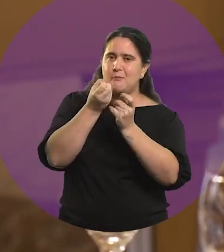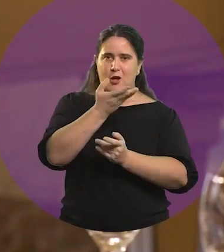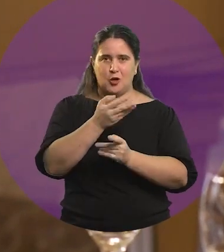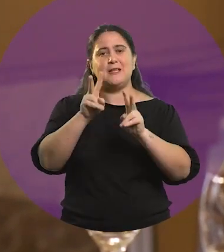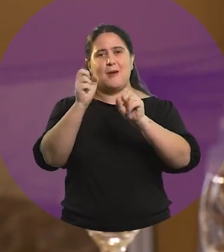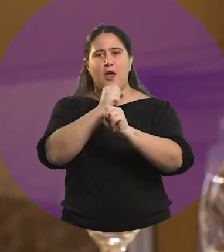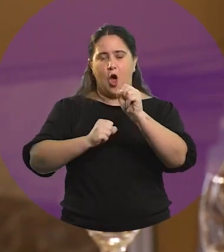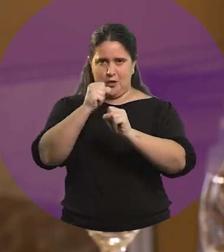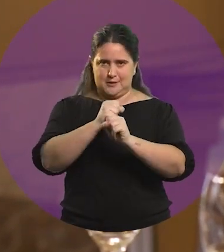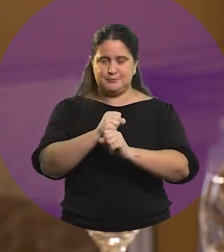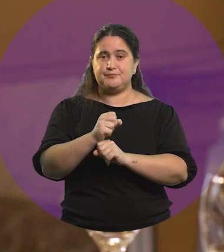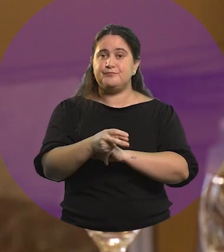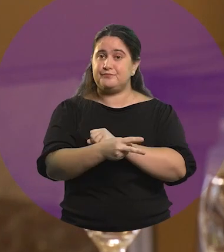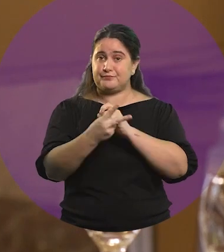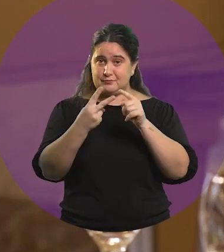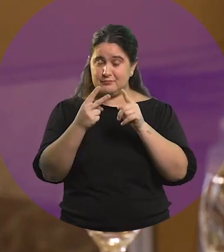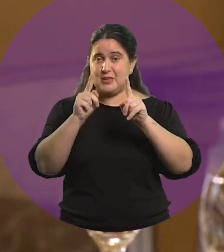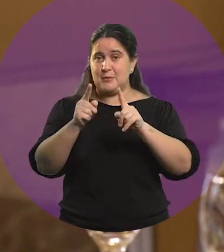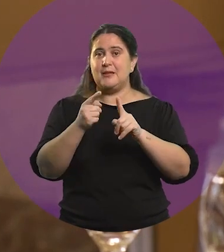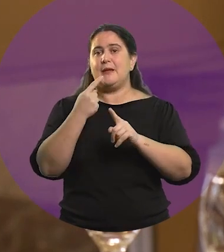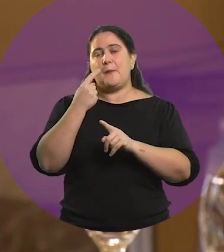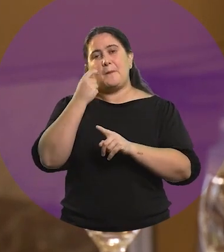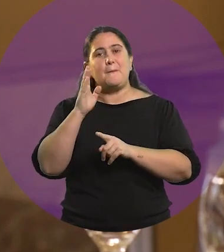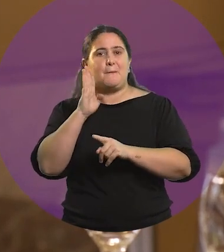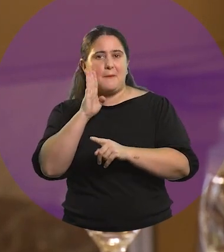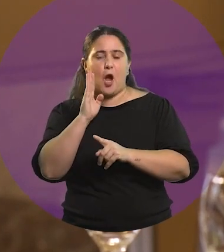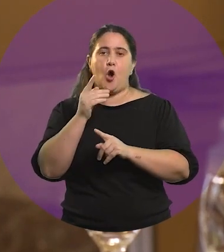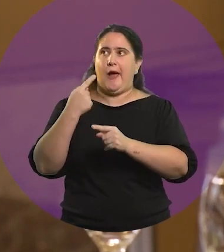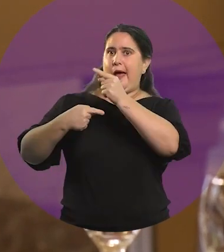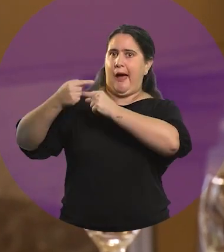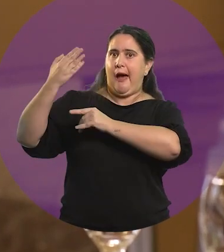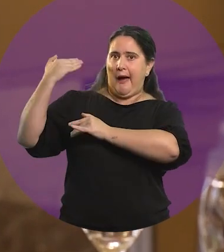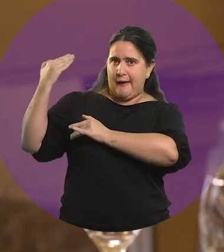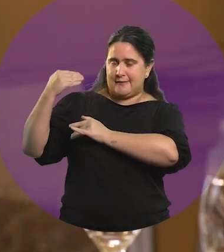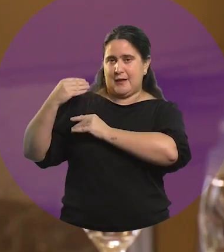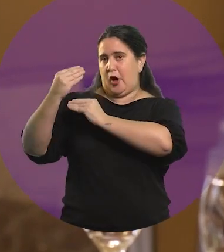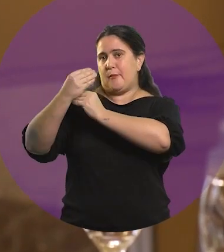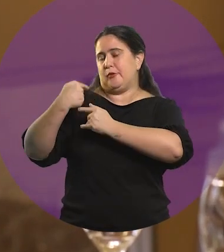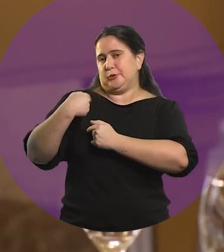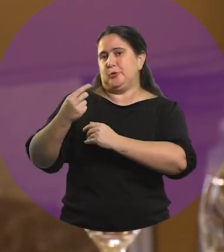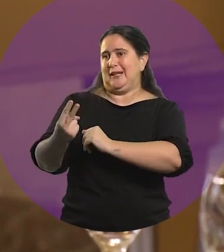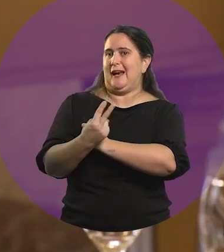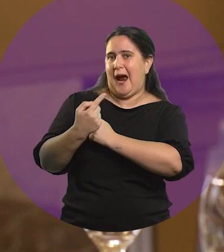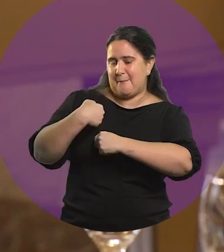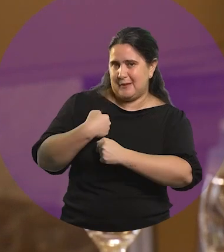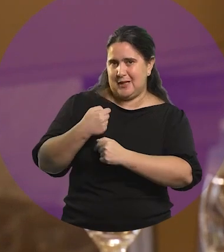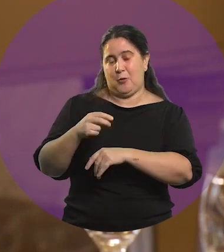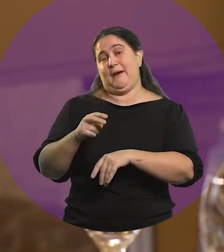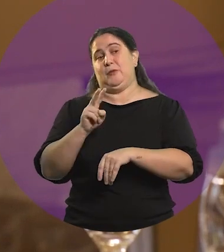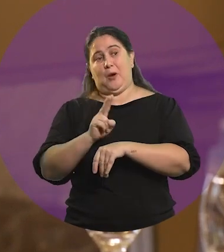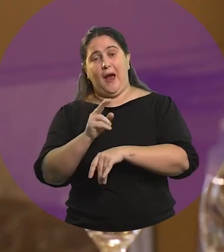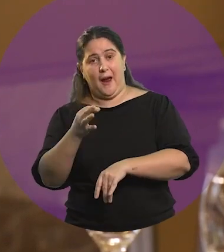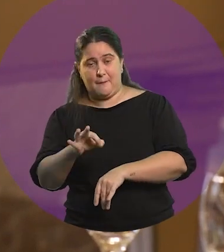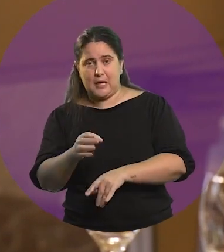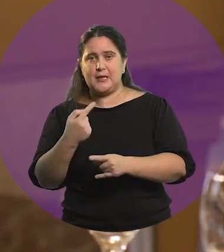tecnológica concreto. Segundo, con respecto a mis padres o a las generaciones que tuvieron que criar a mi hermana y demás,